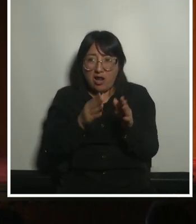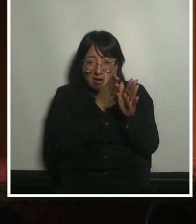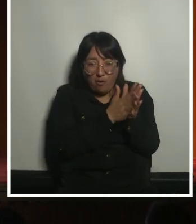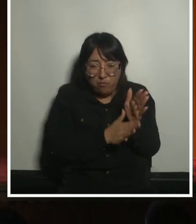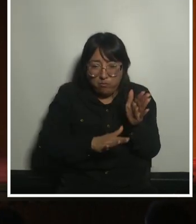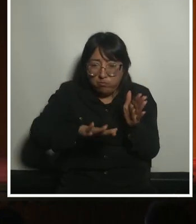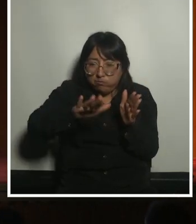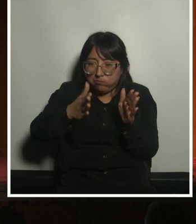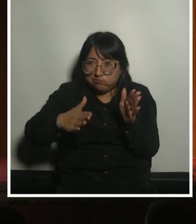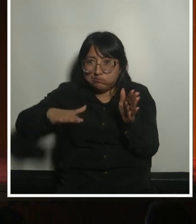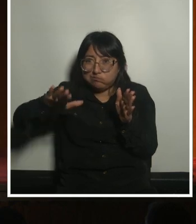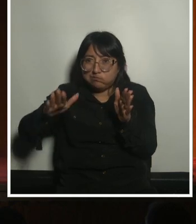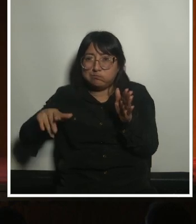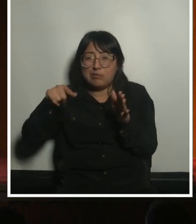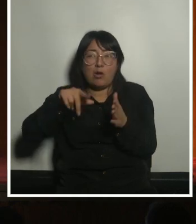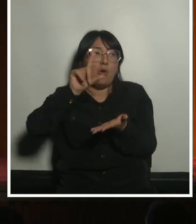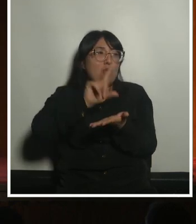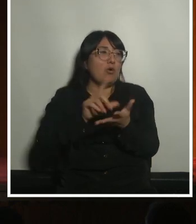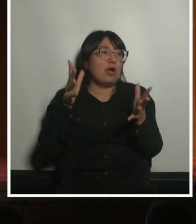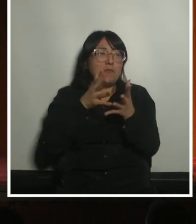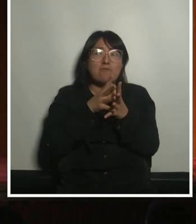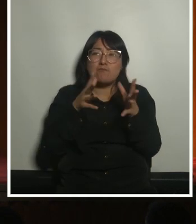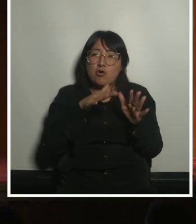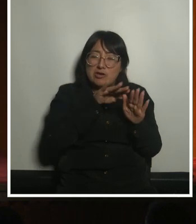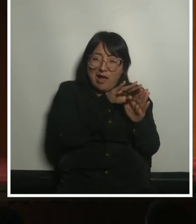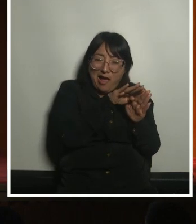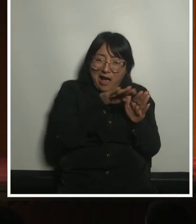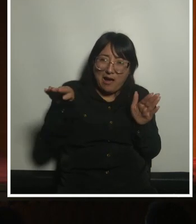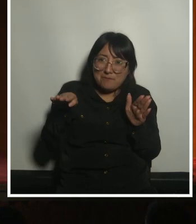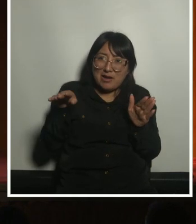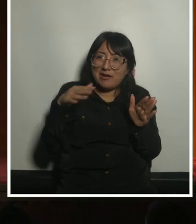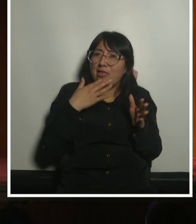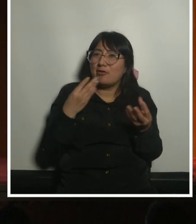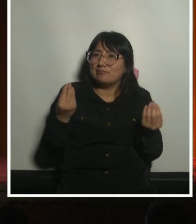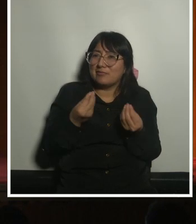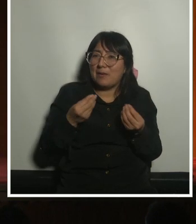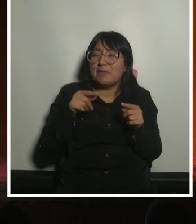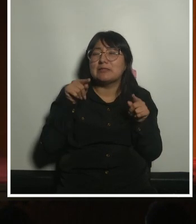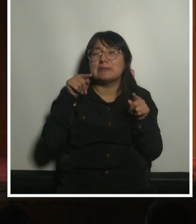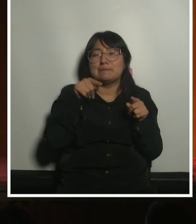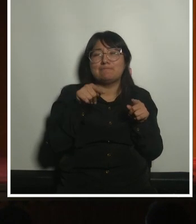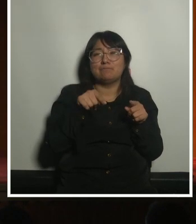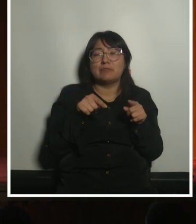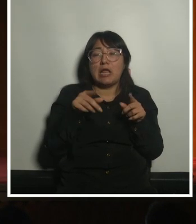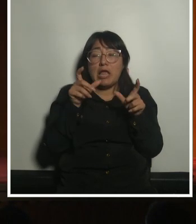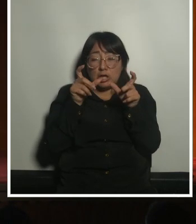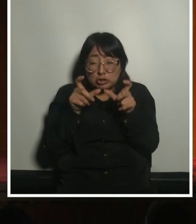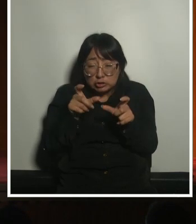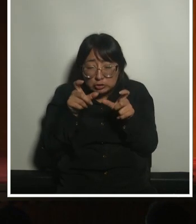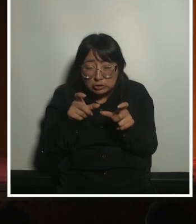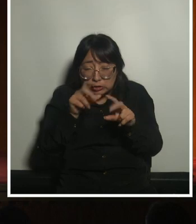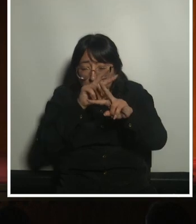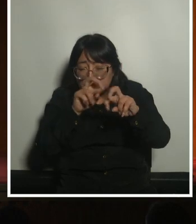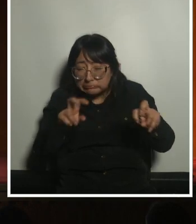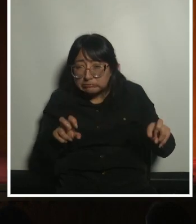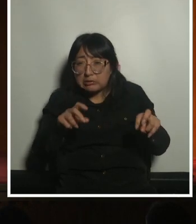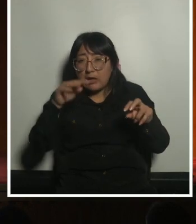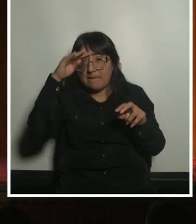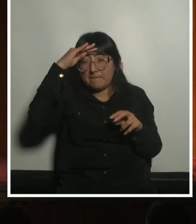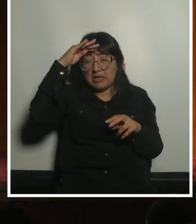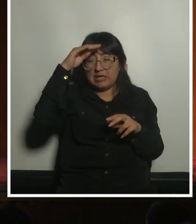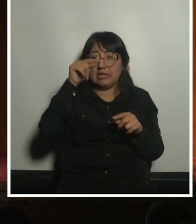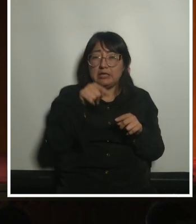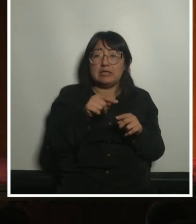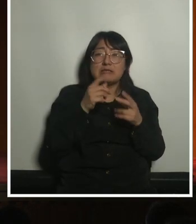es una zona muy aplanada, que está generando, bueno, estamos haciendo un monitoreo, avanzando con la experiencia de CAWIL,